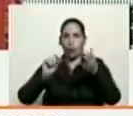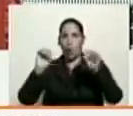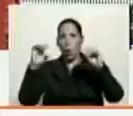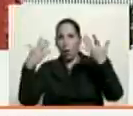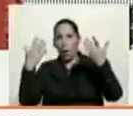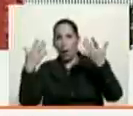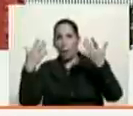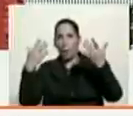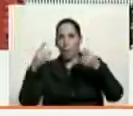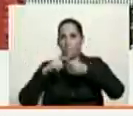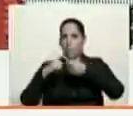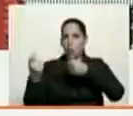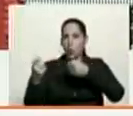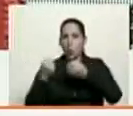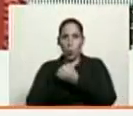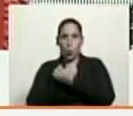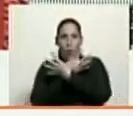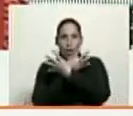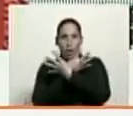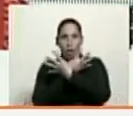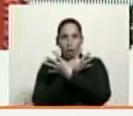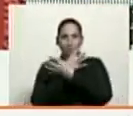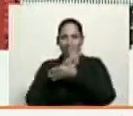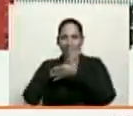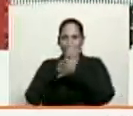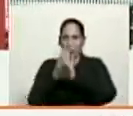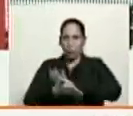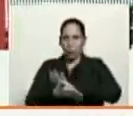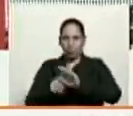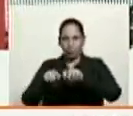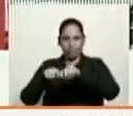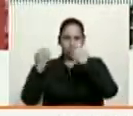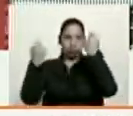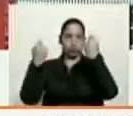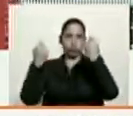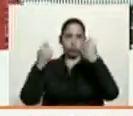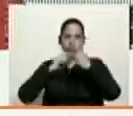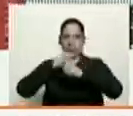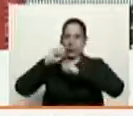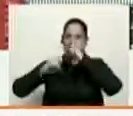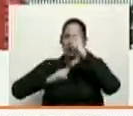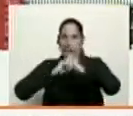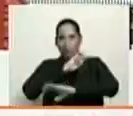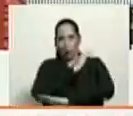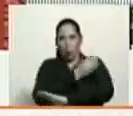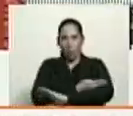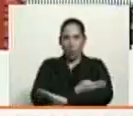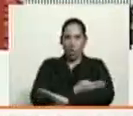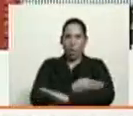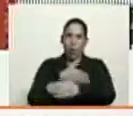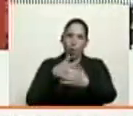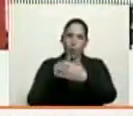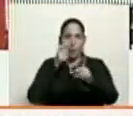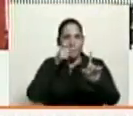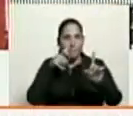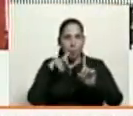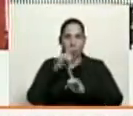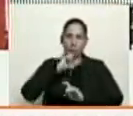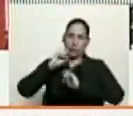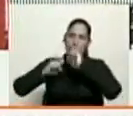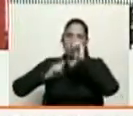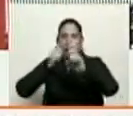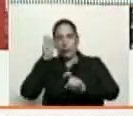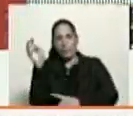la OEA. La destruyó por sus ambiciones de poder, por su odio contra un pueblo, el pueblo de